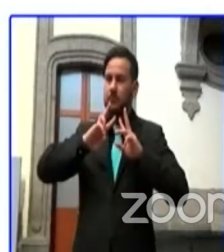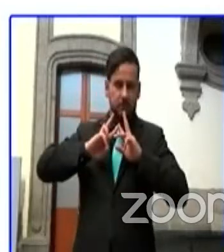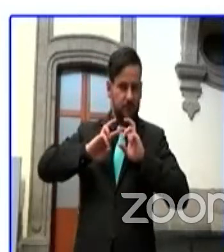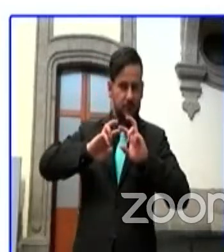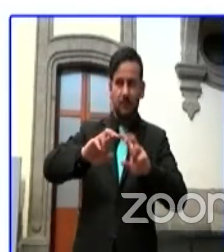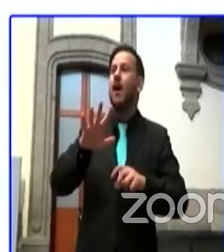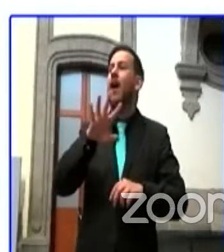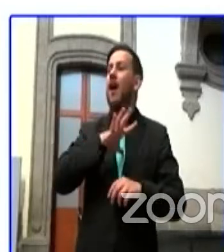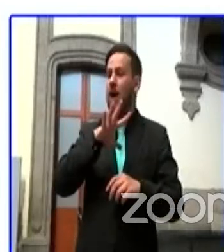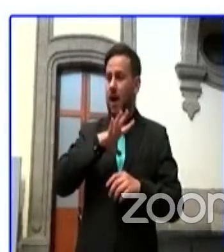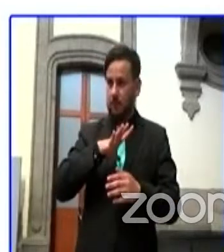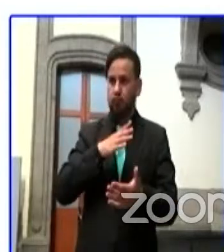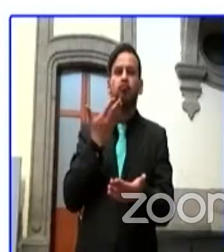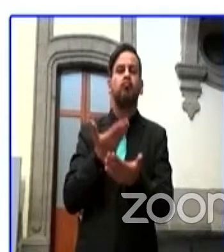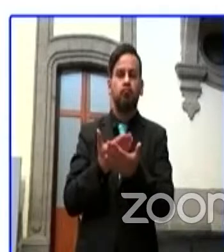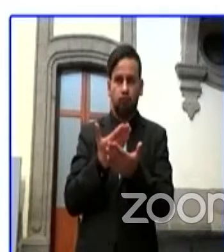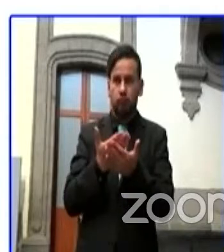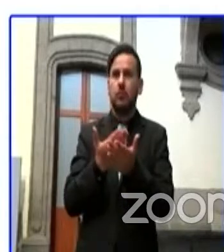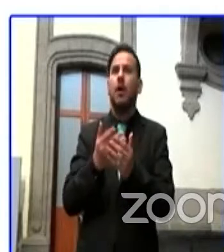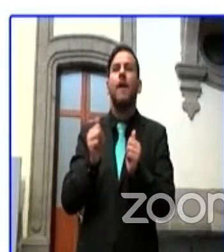está documentado,